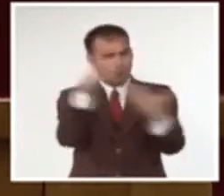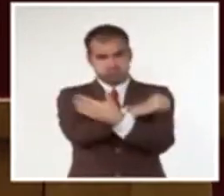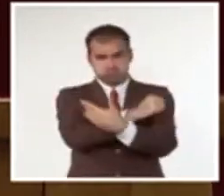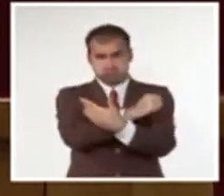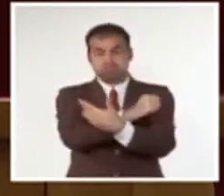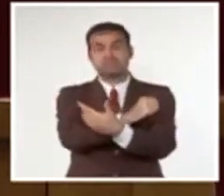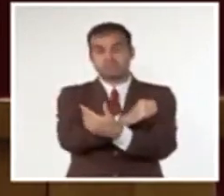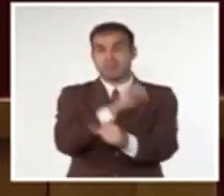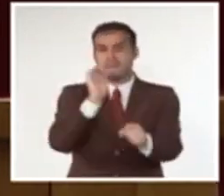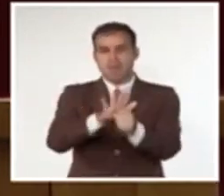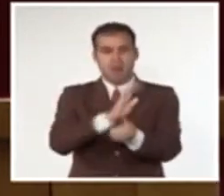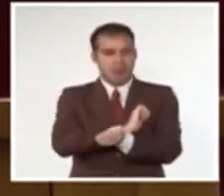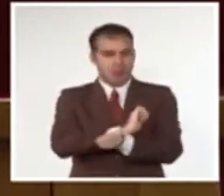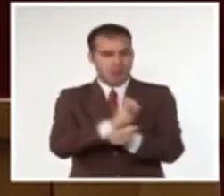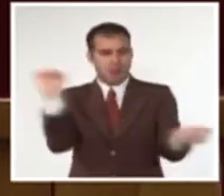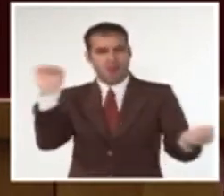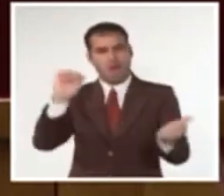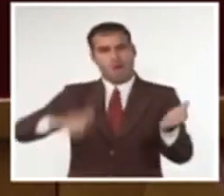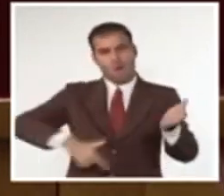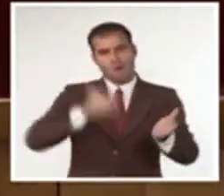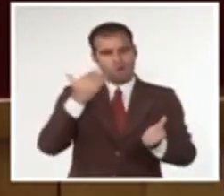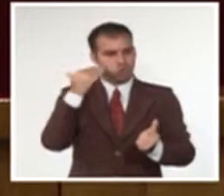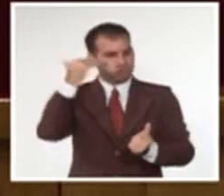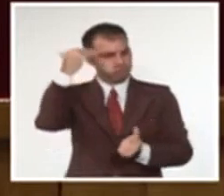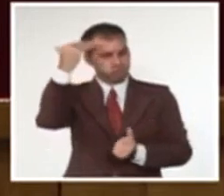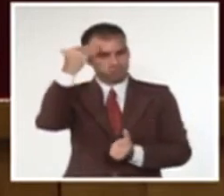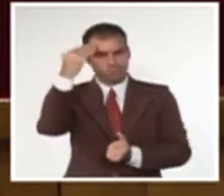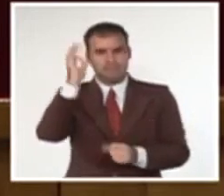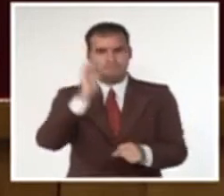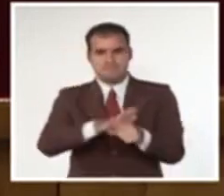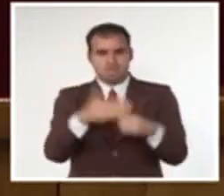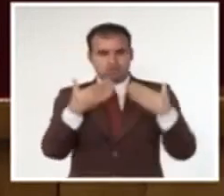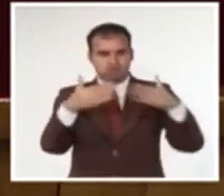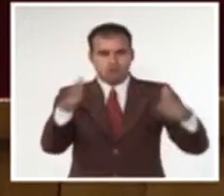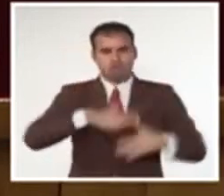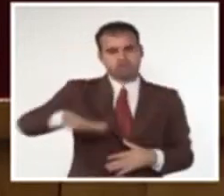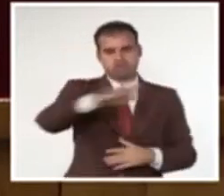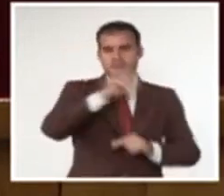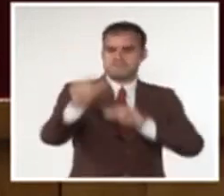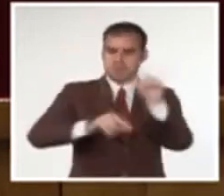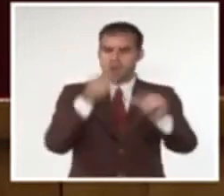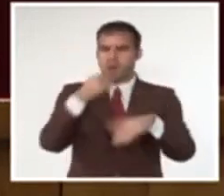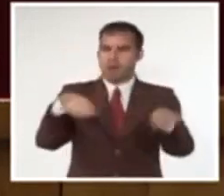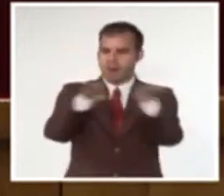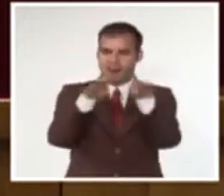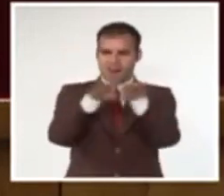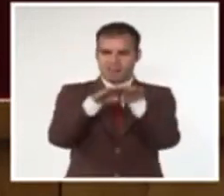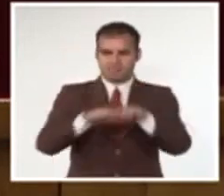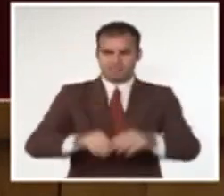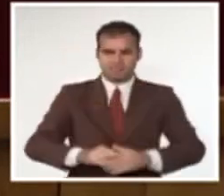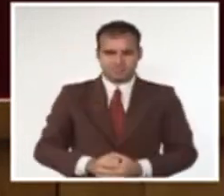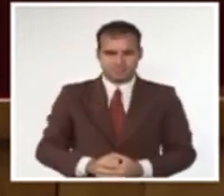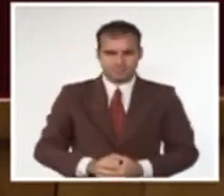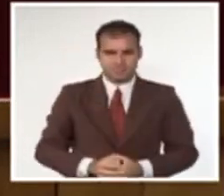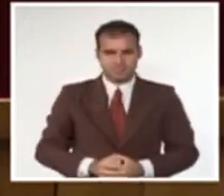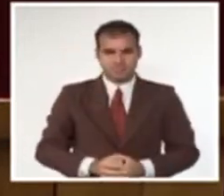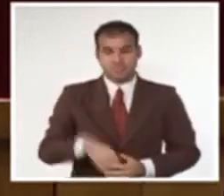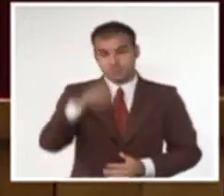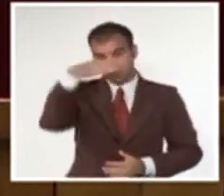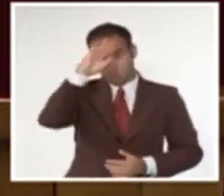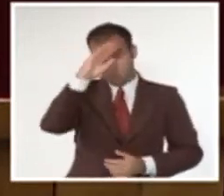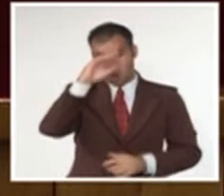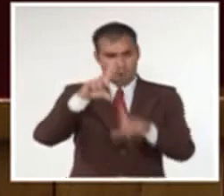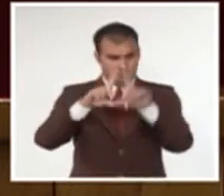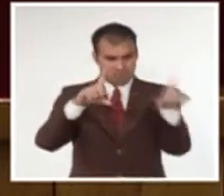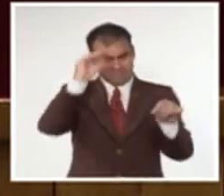la emancipación cultural que abrió las puertas del conocimiento para todos, ubicando a nuestra pequeña nación